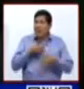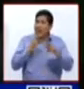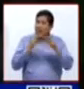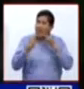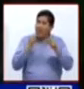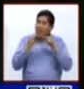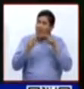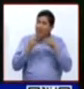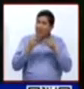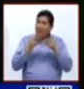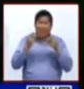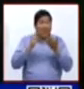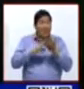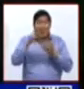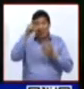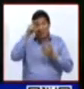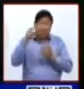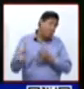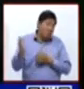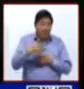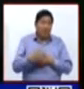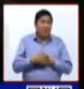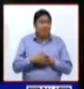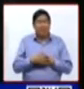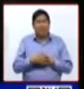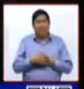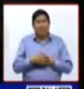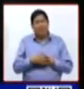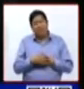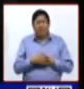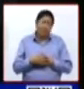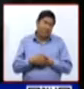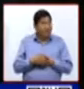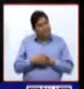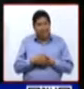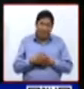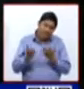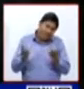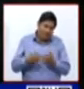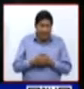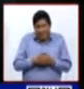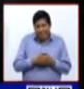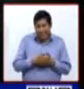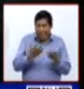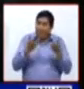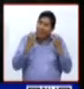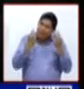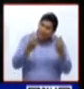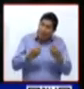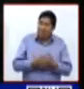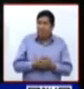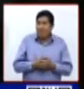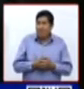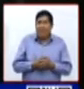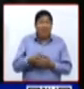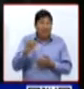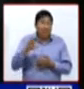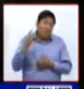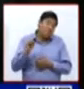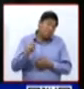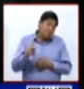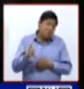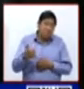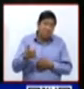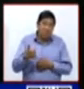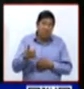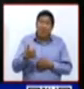noticias del eclipse y le dije, vamos a ver. Y como ella me comentó, igual como que no lo había visto, y me dijo, ya vamos. Y